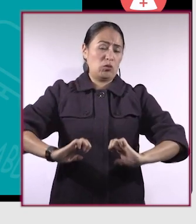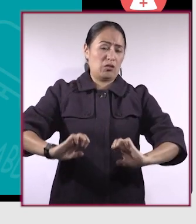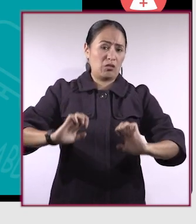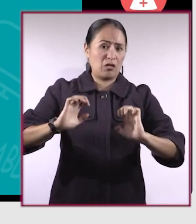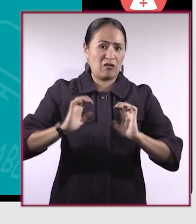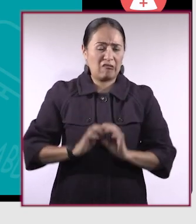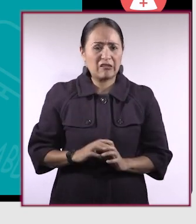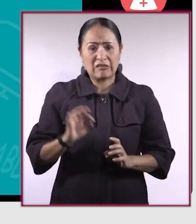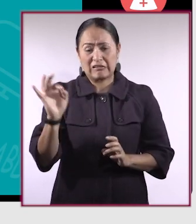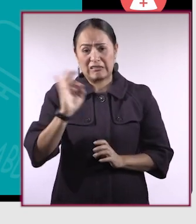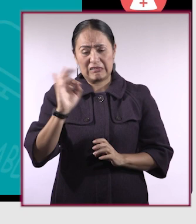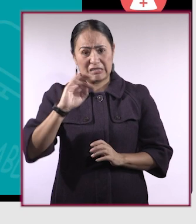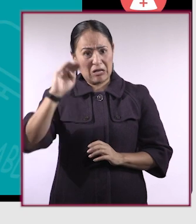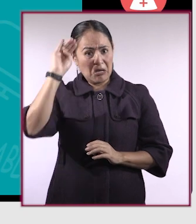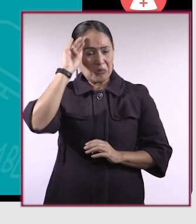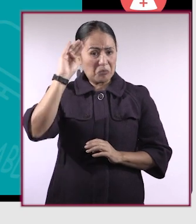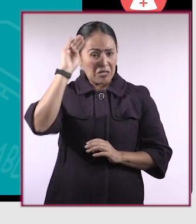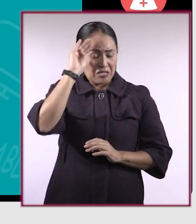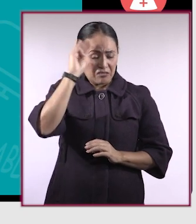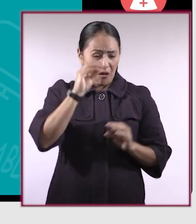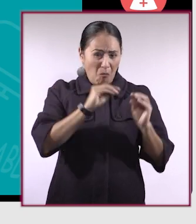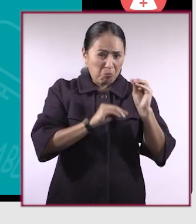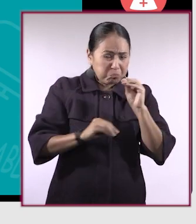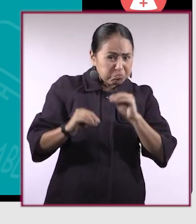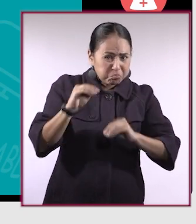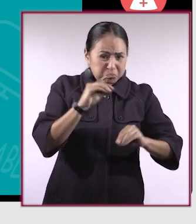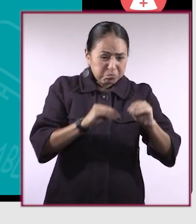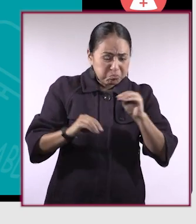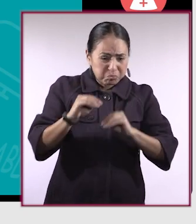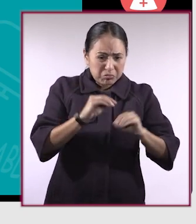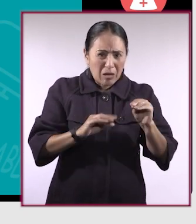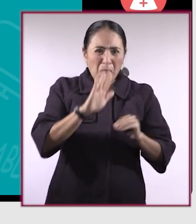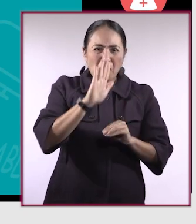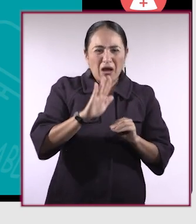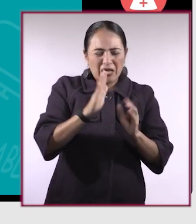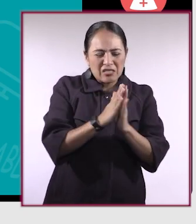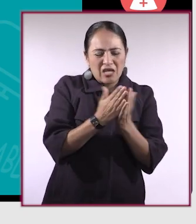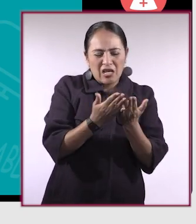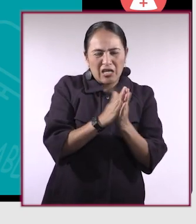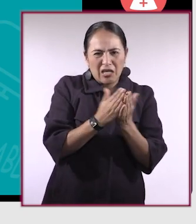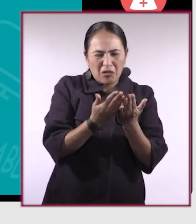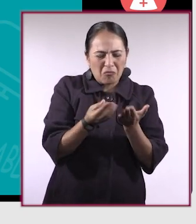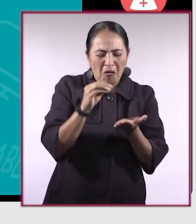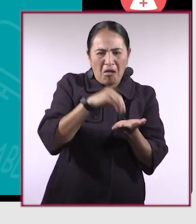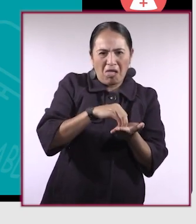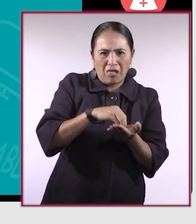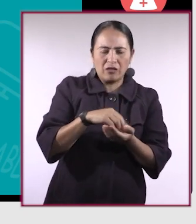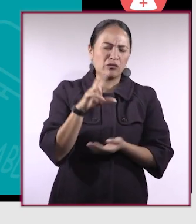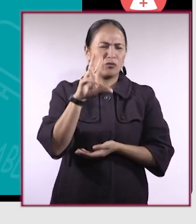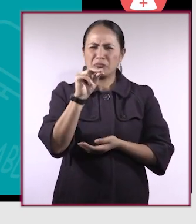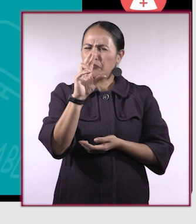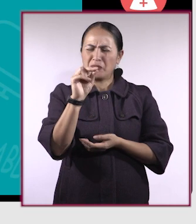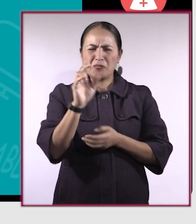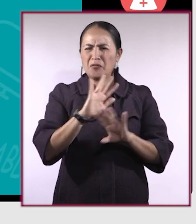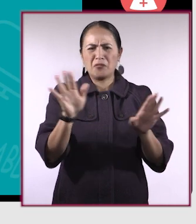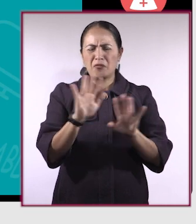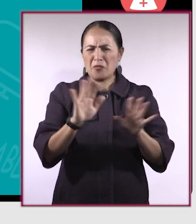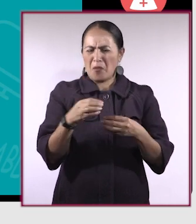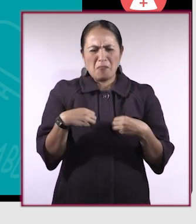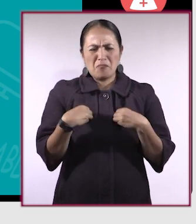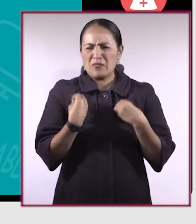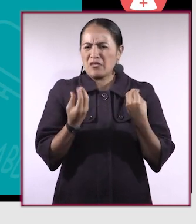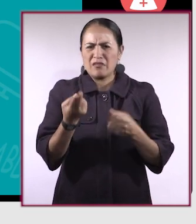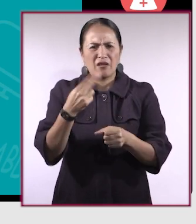le den una manufactura literaria, ¿no? Como la conocemos, ¿no? Simplemente escribir de la